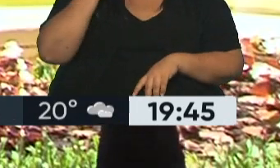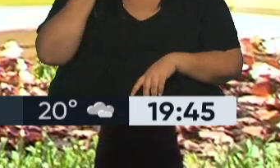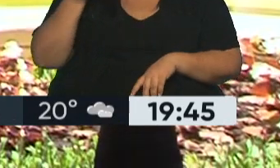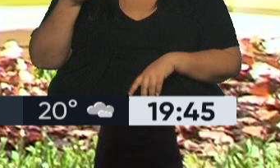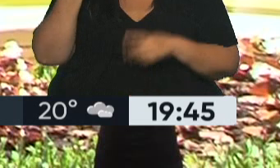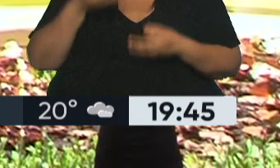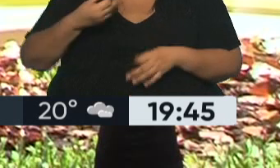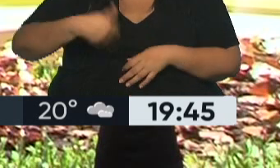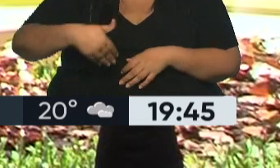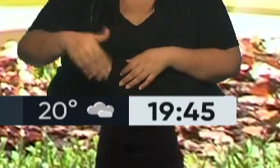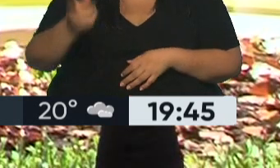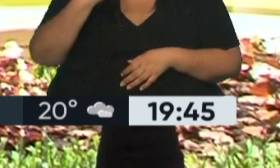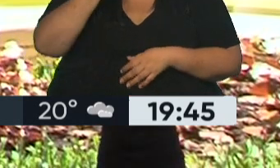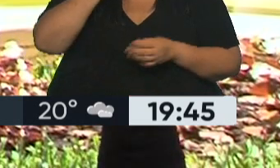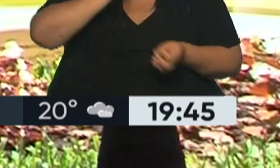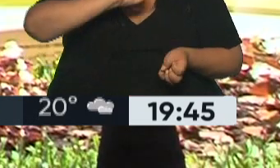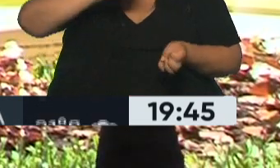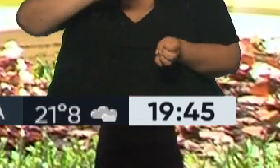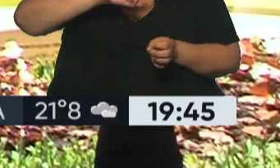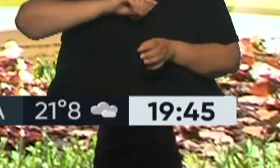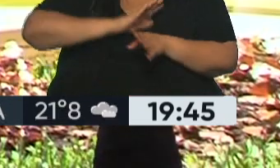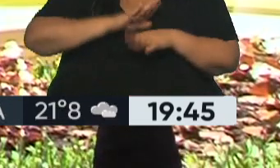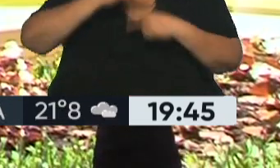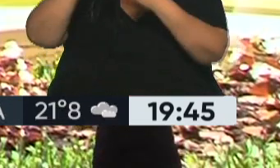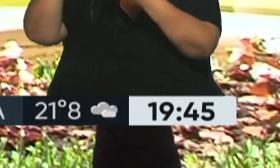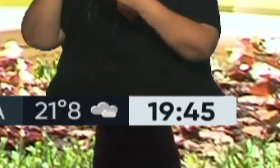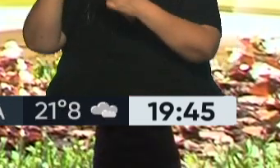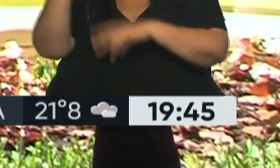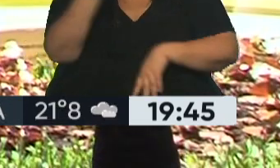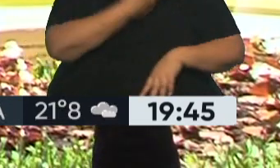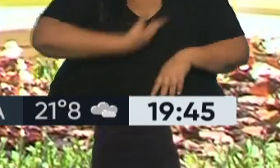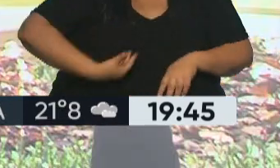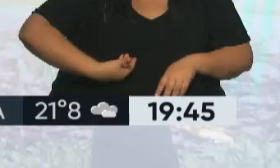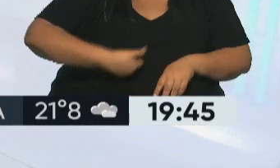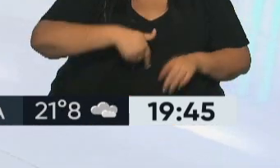viajará A España después de dejar la presidencia de la nación nu